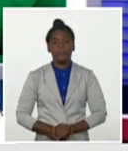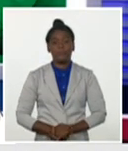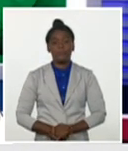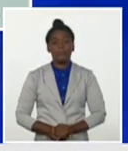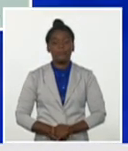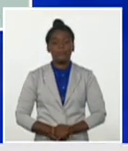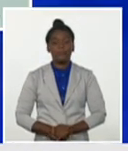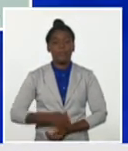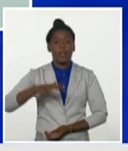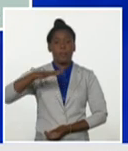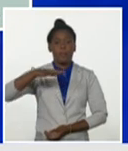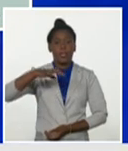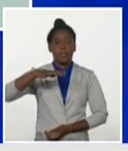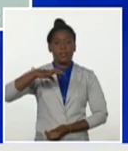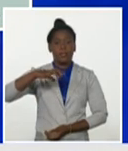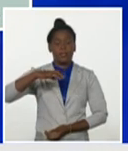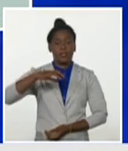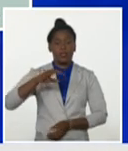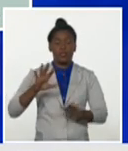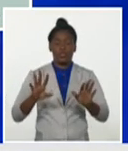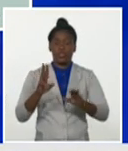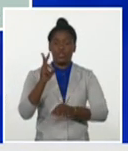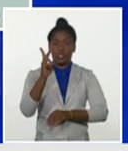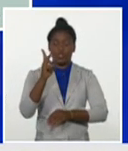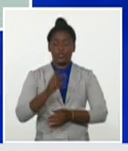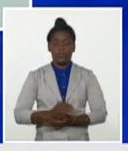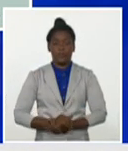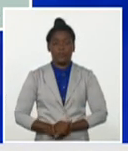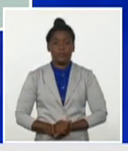Pinar del Río con 12